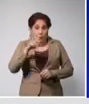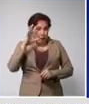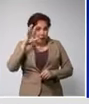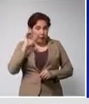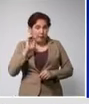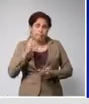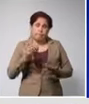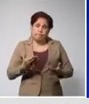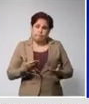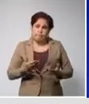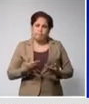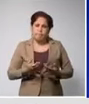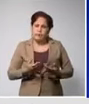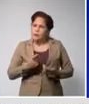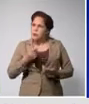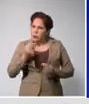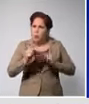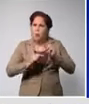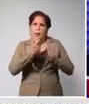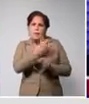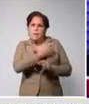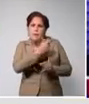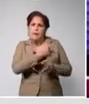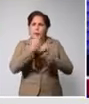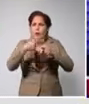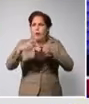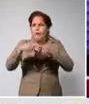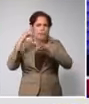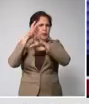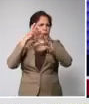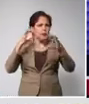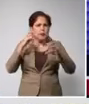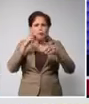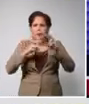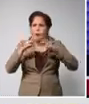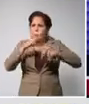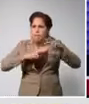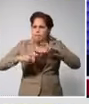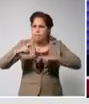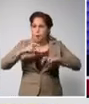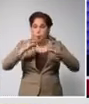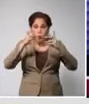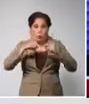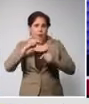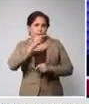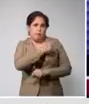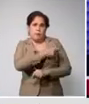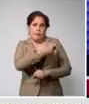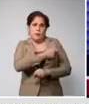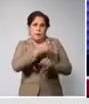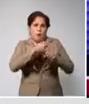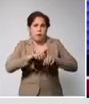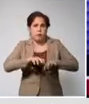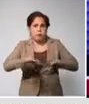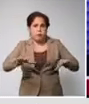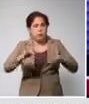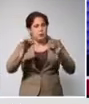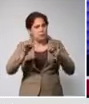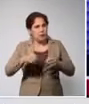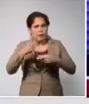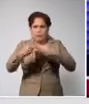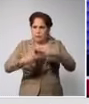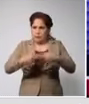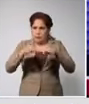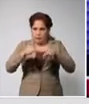a pesar de los avances científicos, a pesar del número de vacunas que se están aplicando,